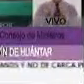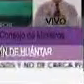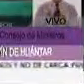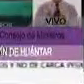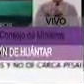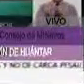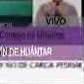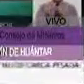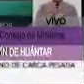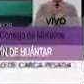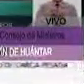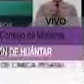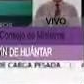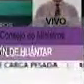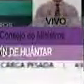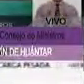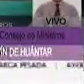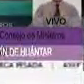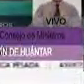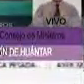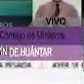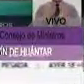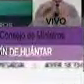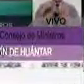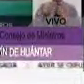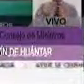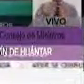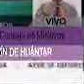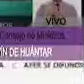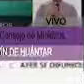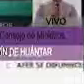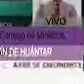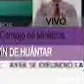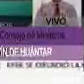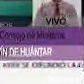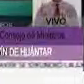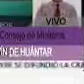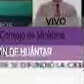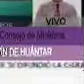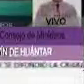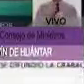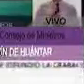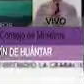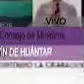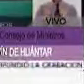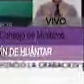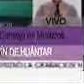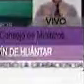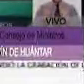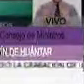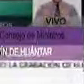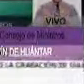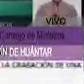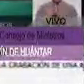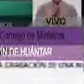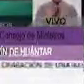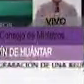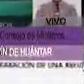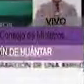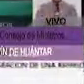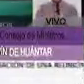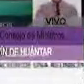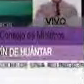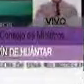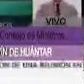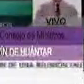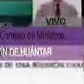dijeron que no era posible porque tenían una serie de audiencias preparadas y entonces teníamos que tener una alternativa, un plan B,